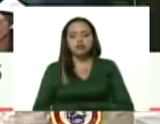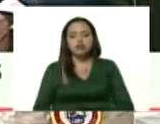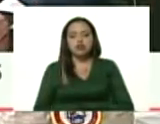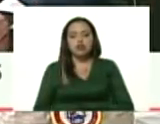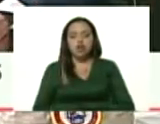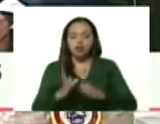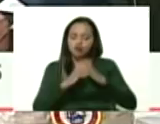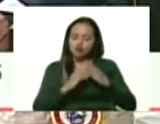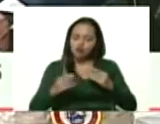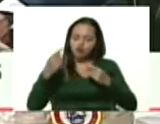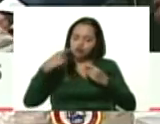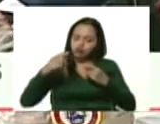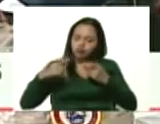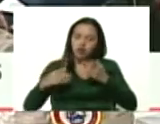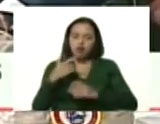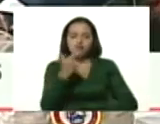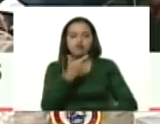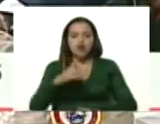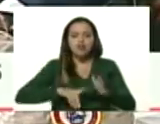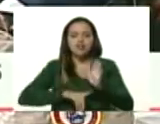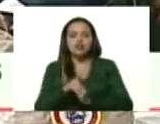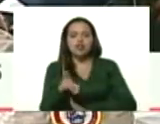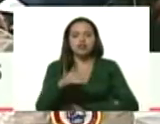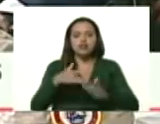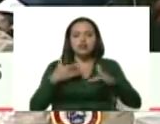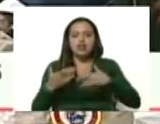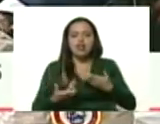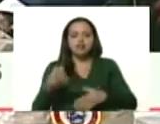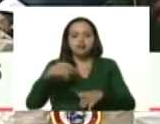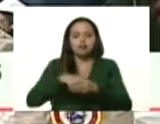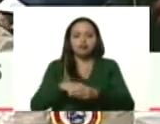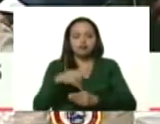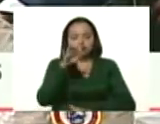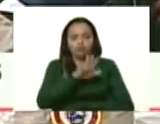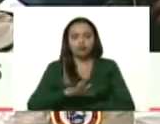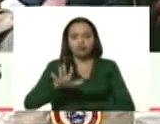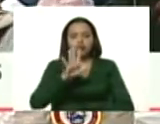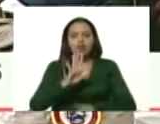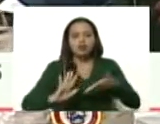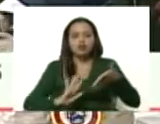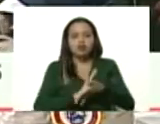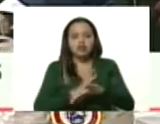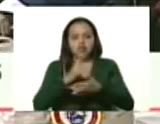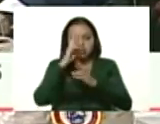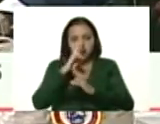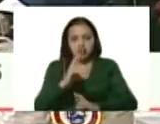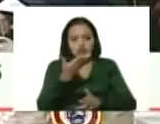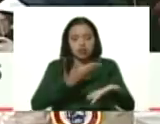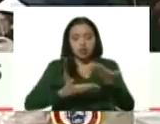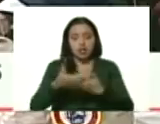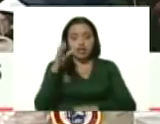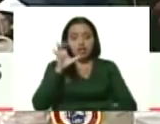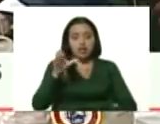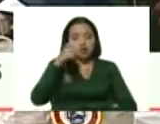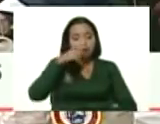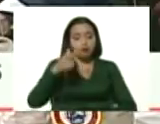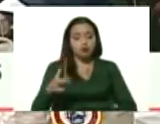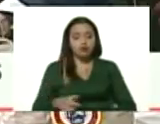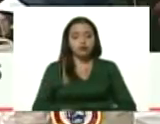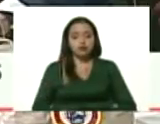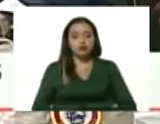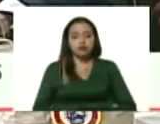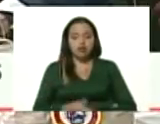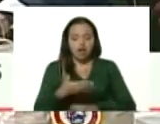ámbitos anteriores que buscan desarrollar las acciones concretas en el territorio, el principio de corresponsabilidad con el Estado y el pueblo, como